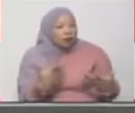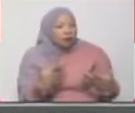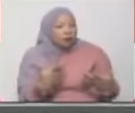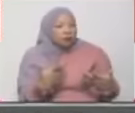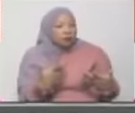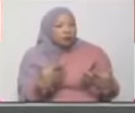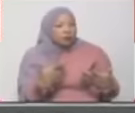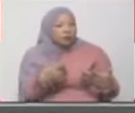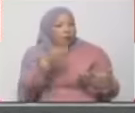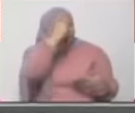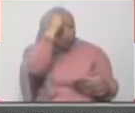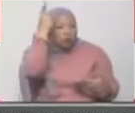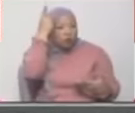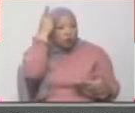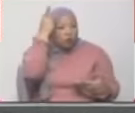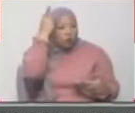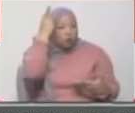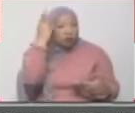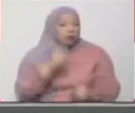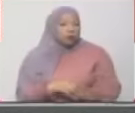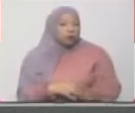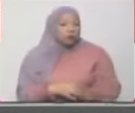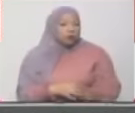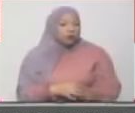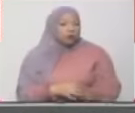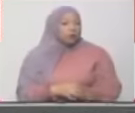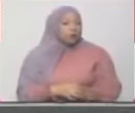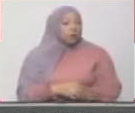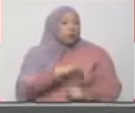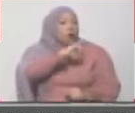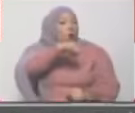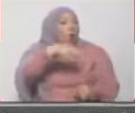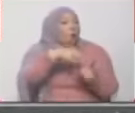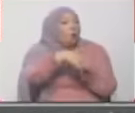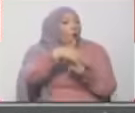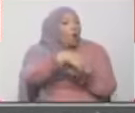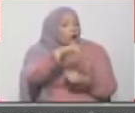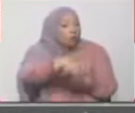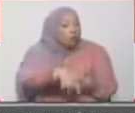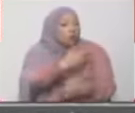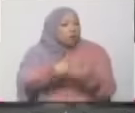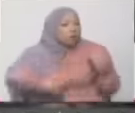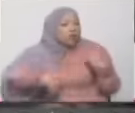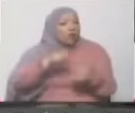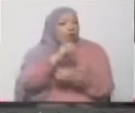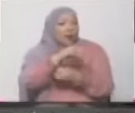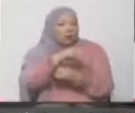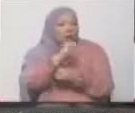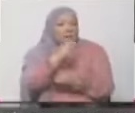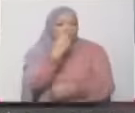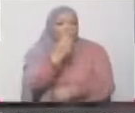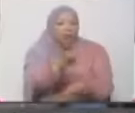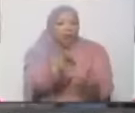o Diosdado también, o Jorge Rodríguez, por aquí está Jorge Rodríguez también, invitado